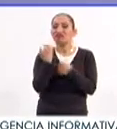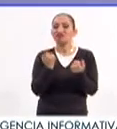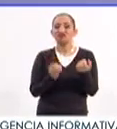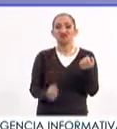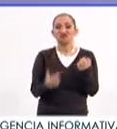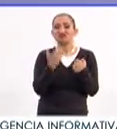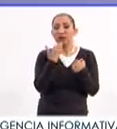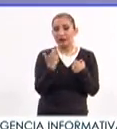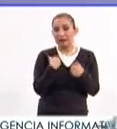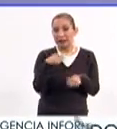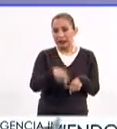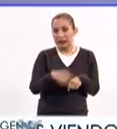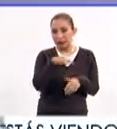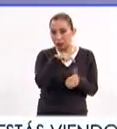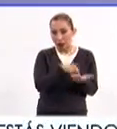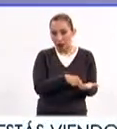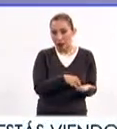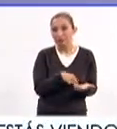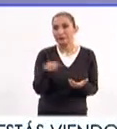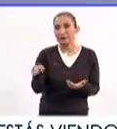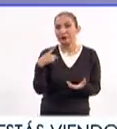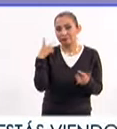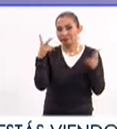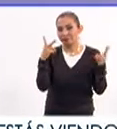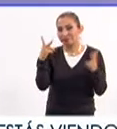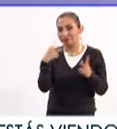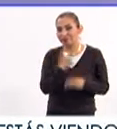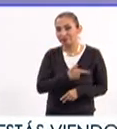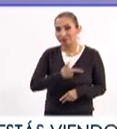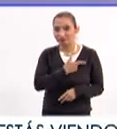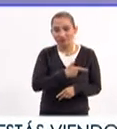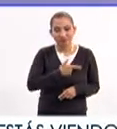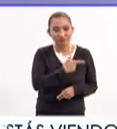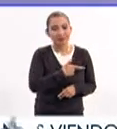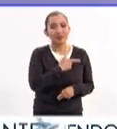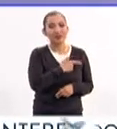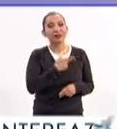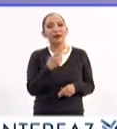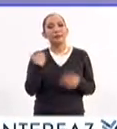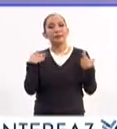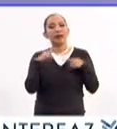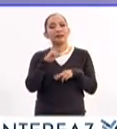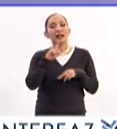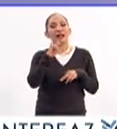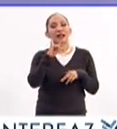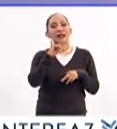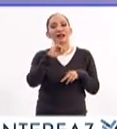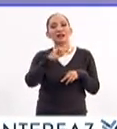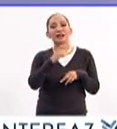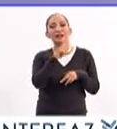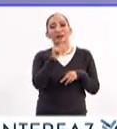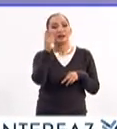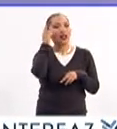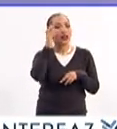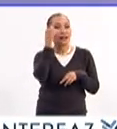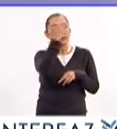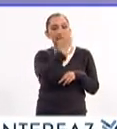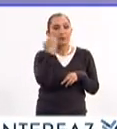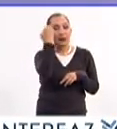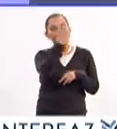Y por eso tenemos aquí en el estudio, y nos da muchísimo gusto que nos acompañe, a la maestra Liliana Sánchez. Ella es directora de